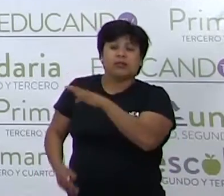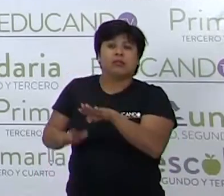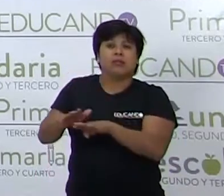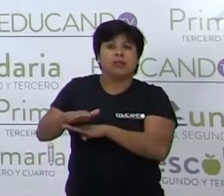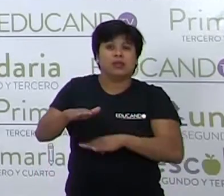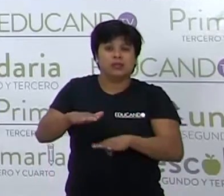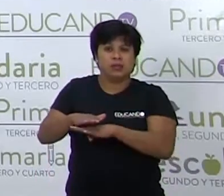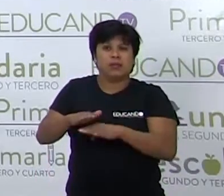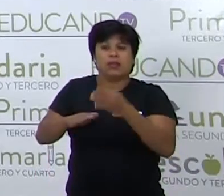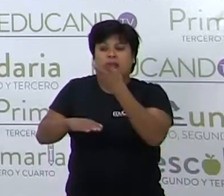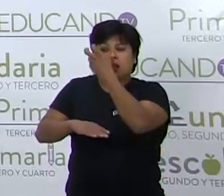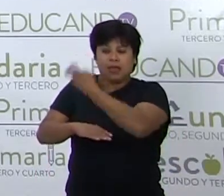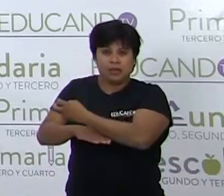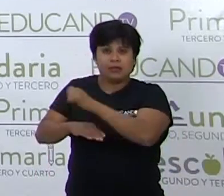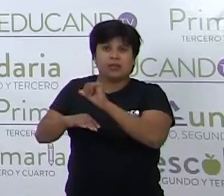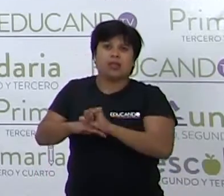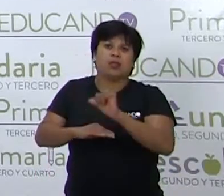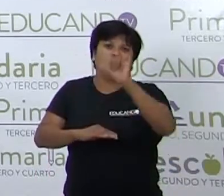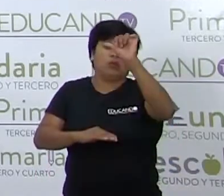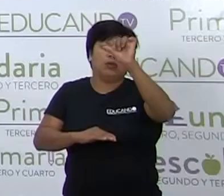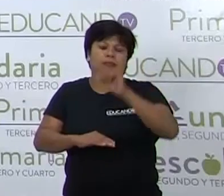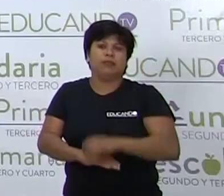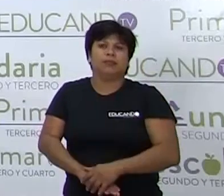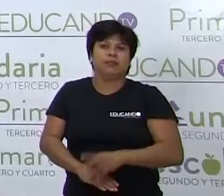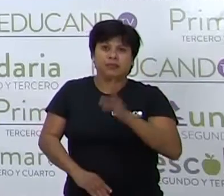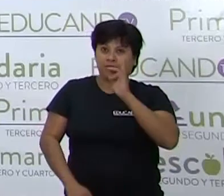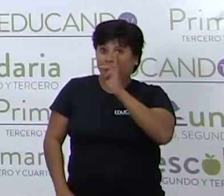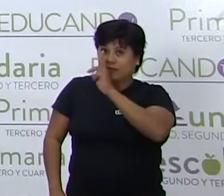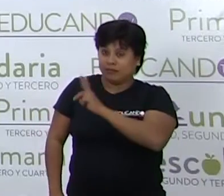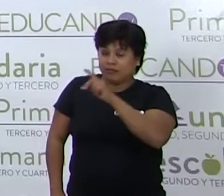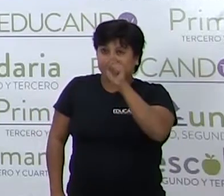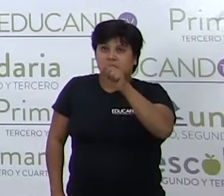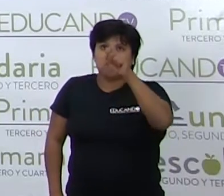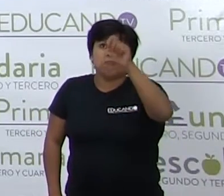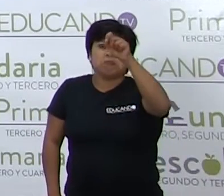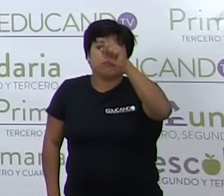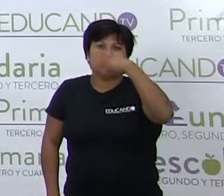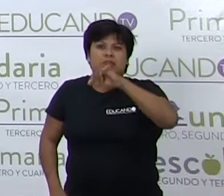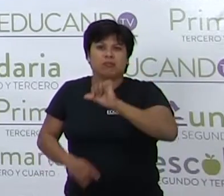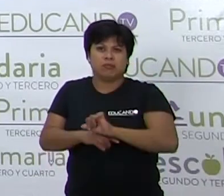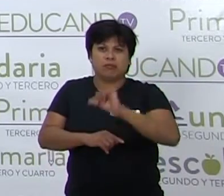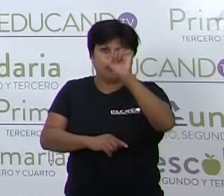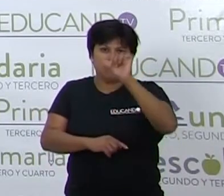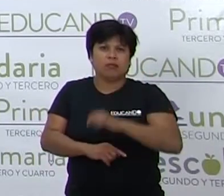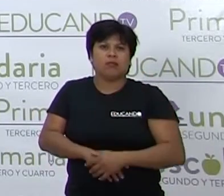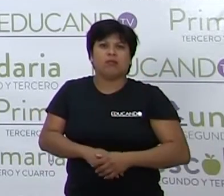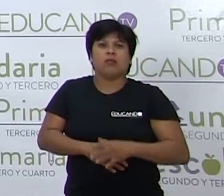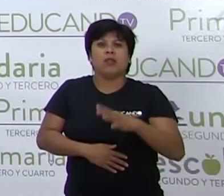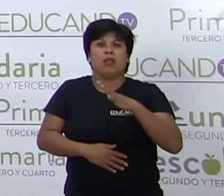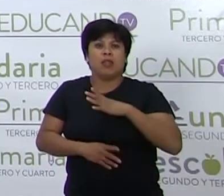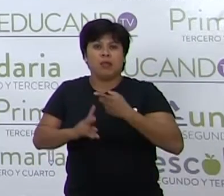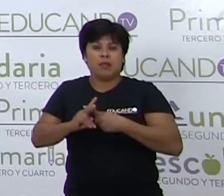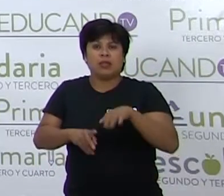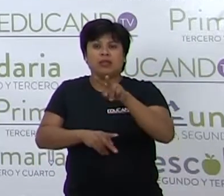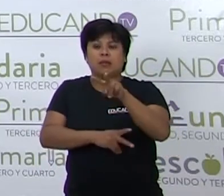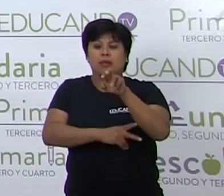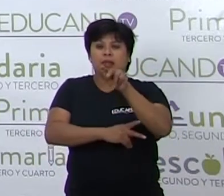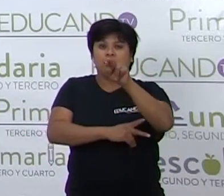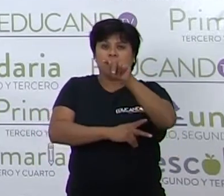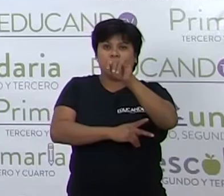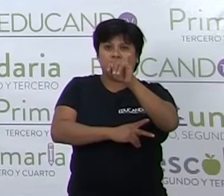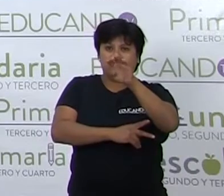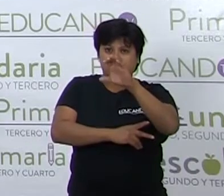tenemos una altura la voy a estar manejando de esta manera a parte de un vértice y